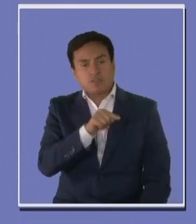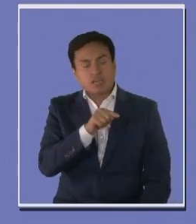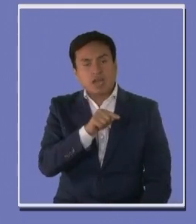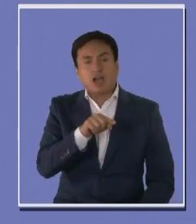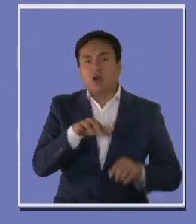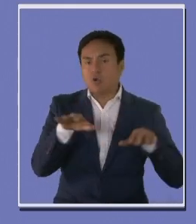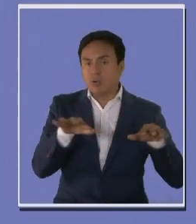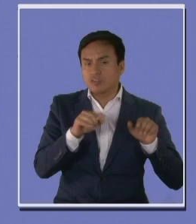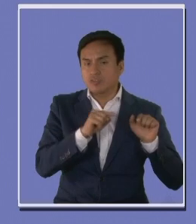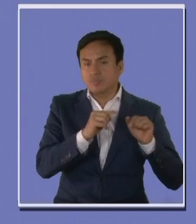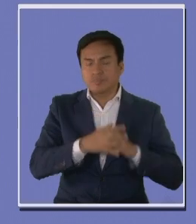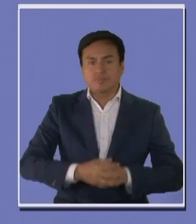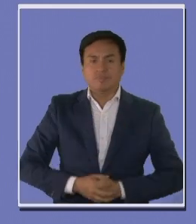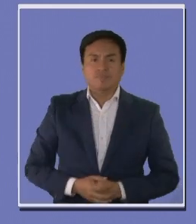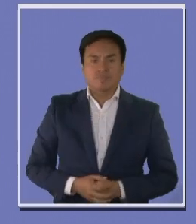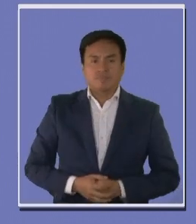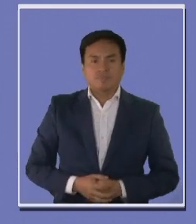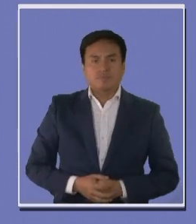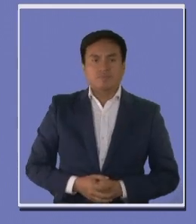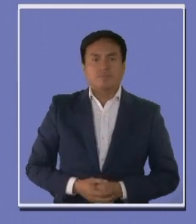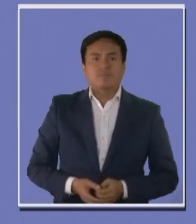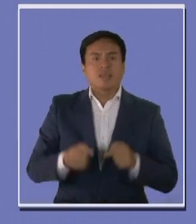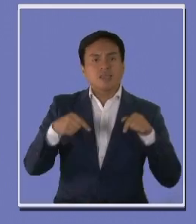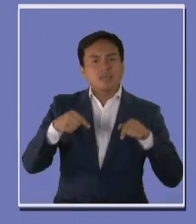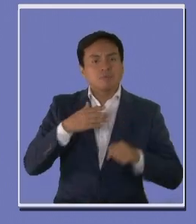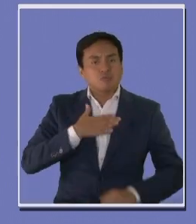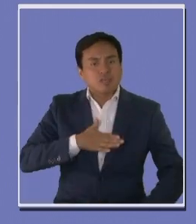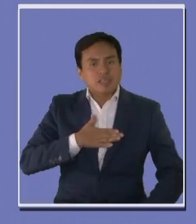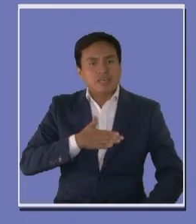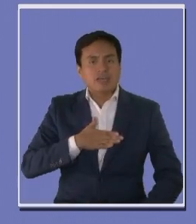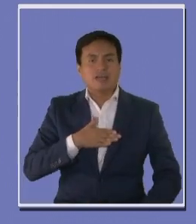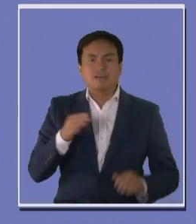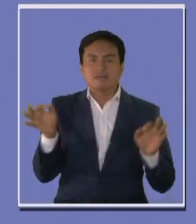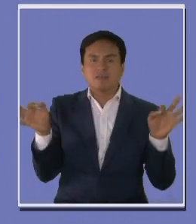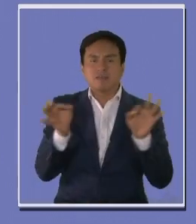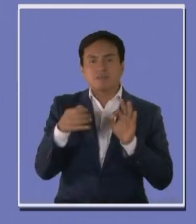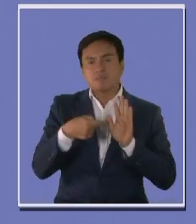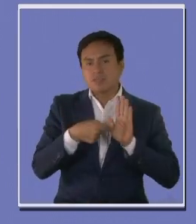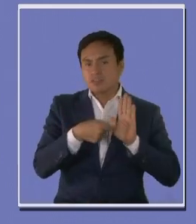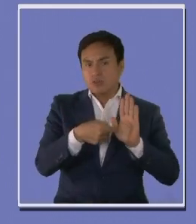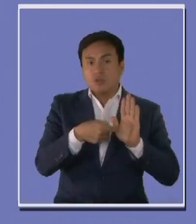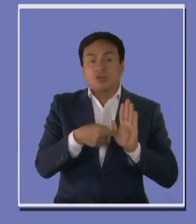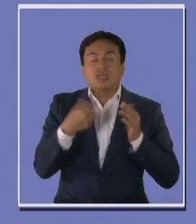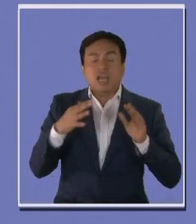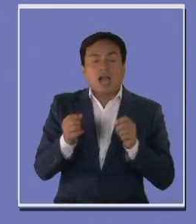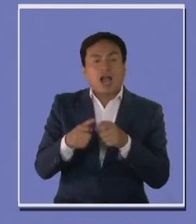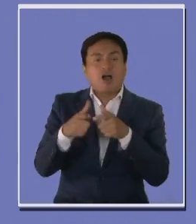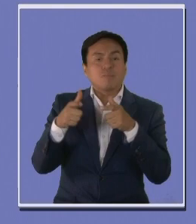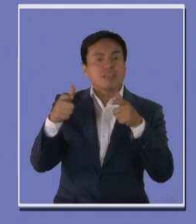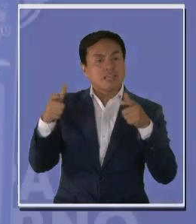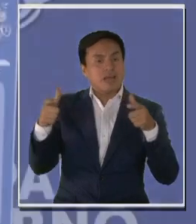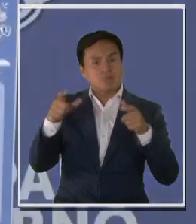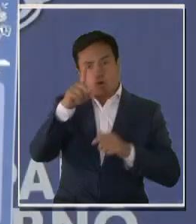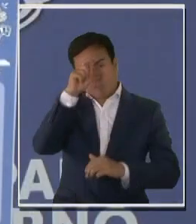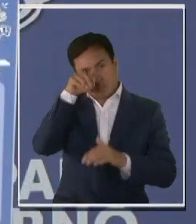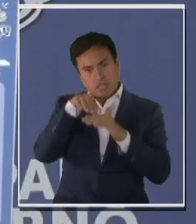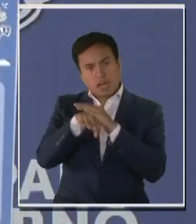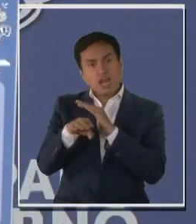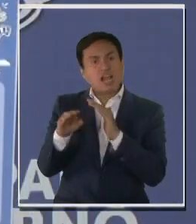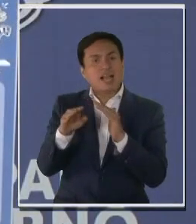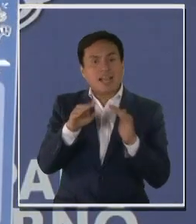la ocupación aquí me gustaría también hacer mención a que hemos aumentado la hospitalización